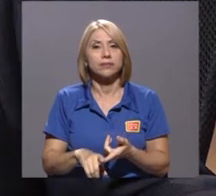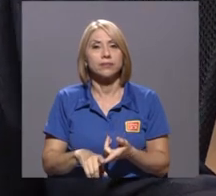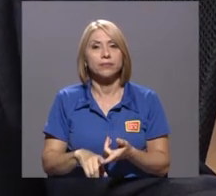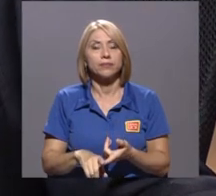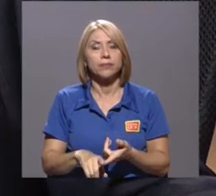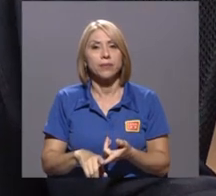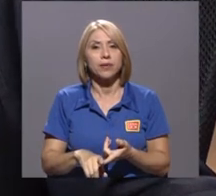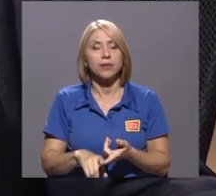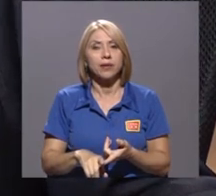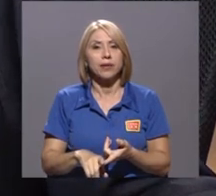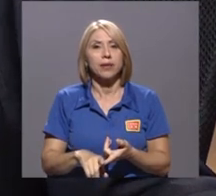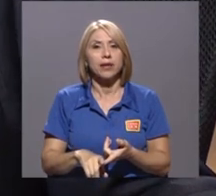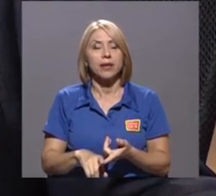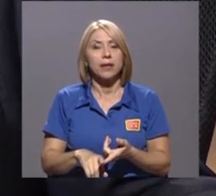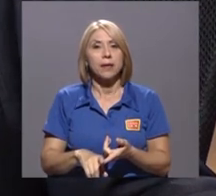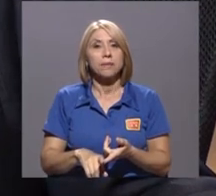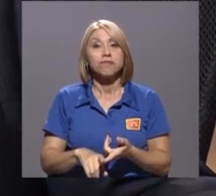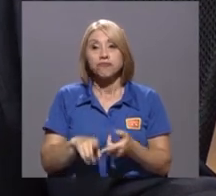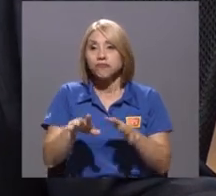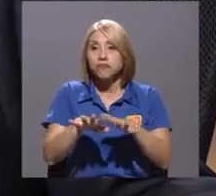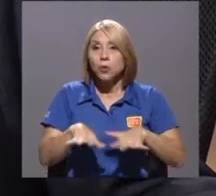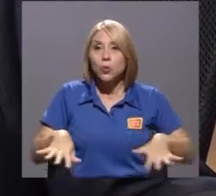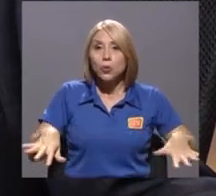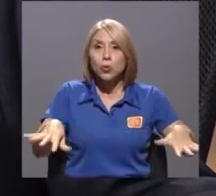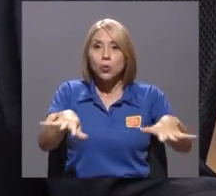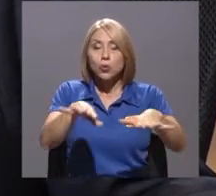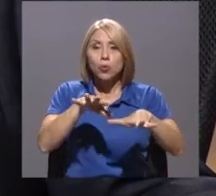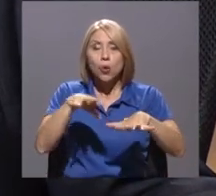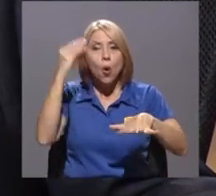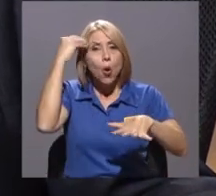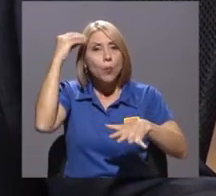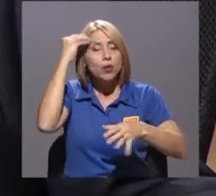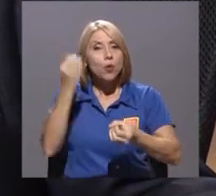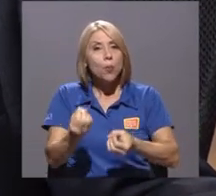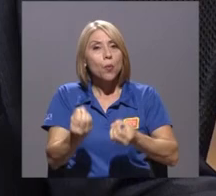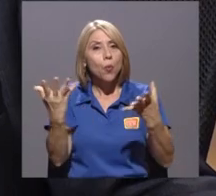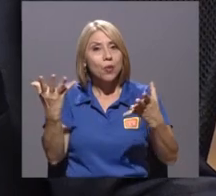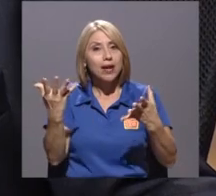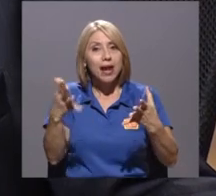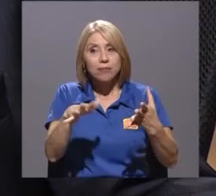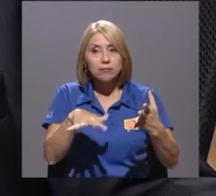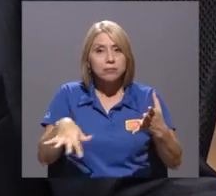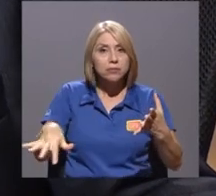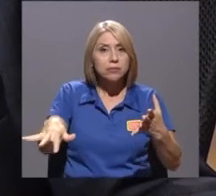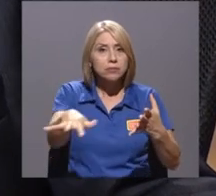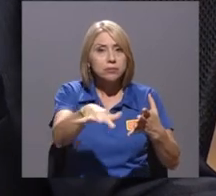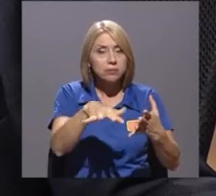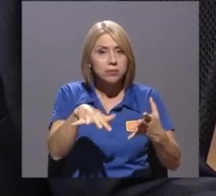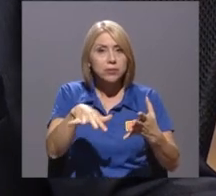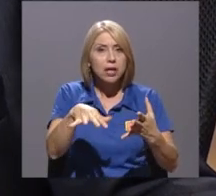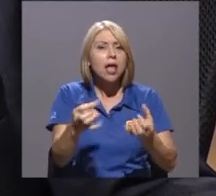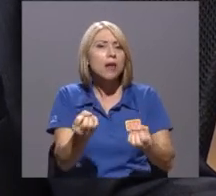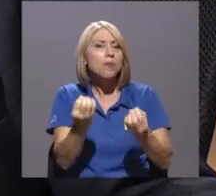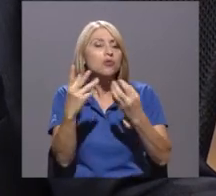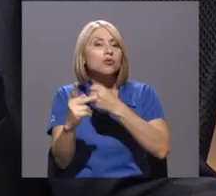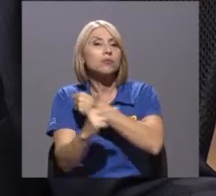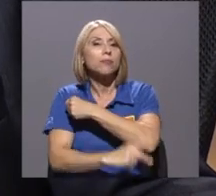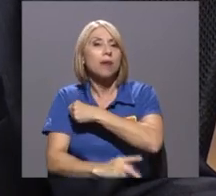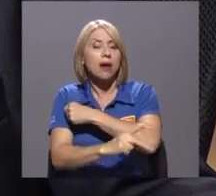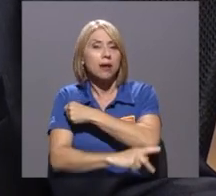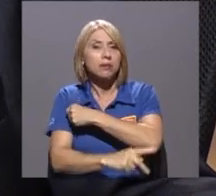dentro de la opinión pública en muchos países um